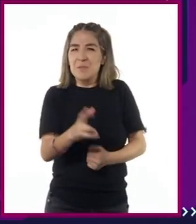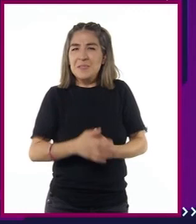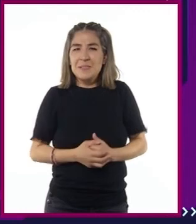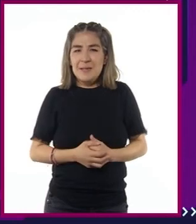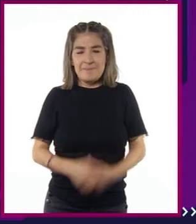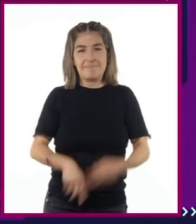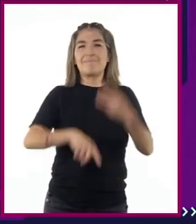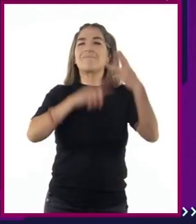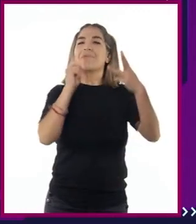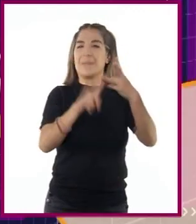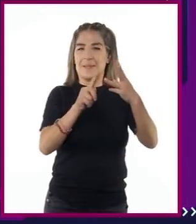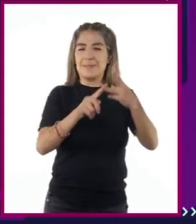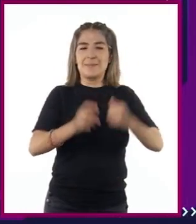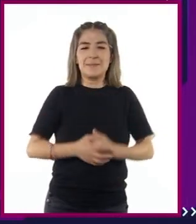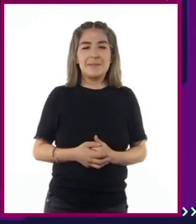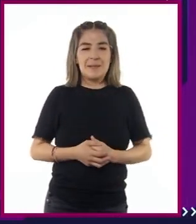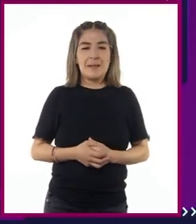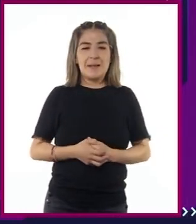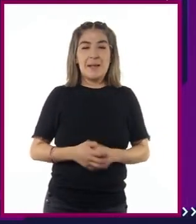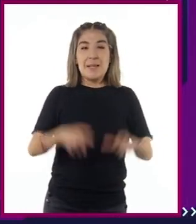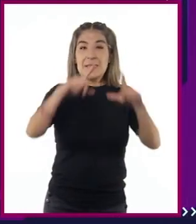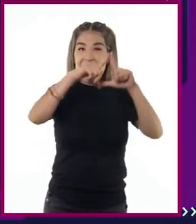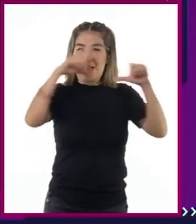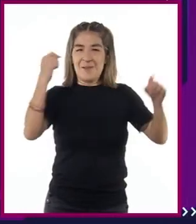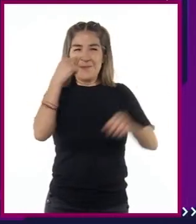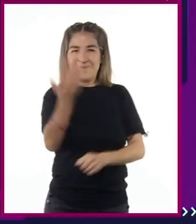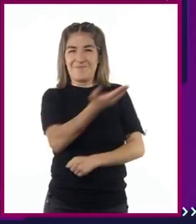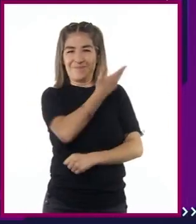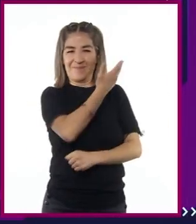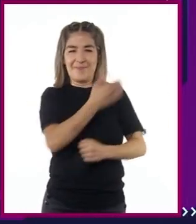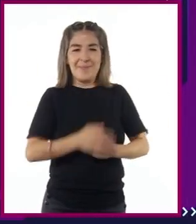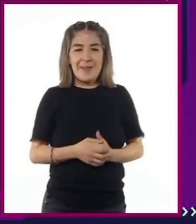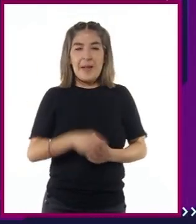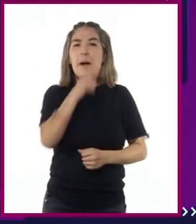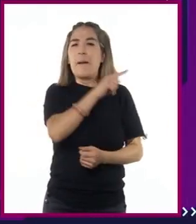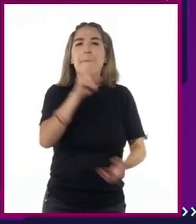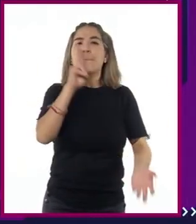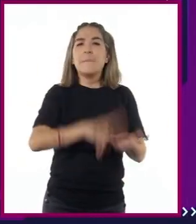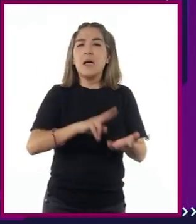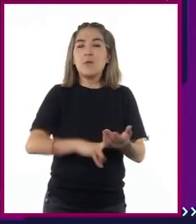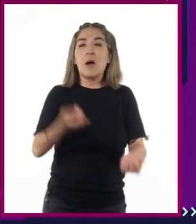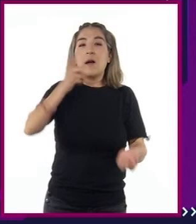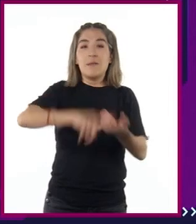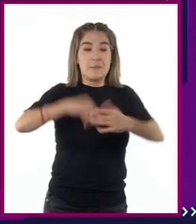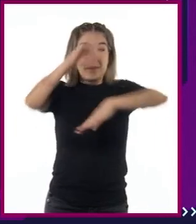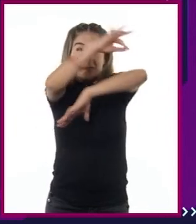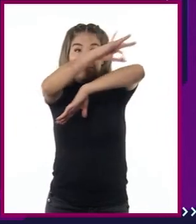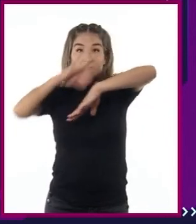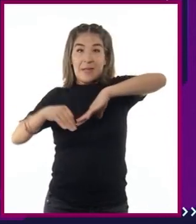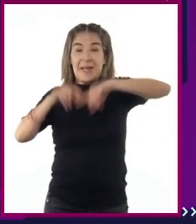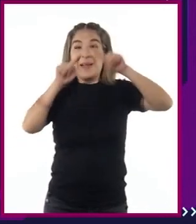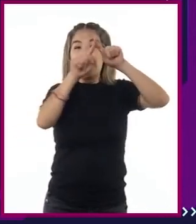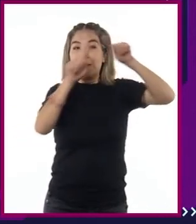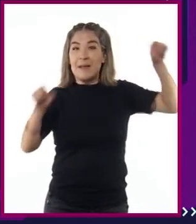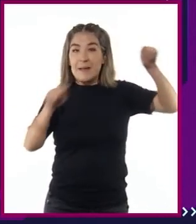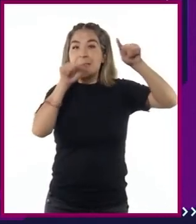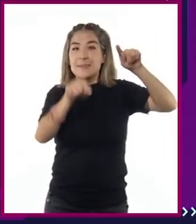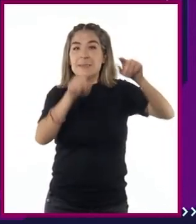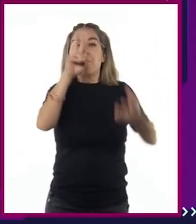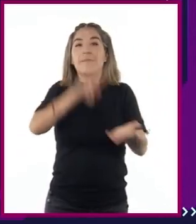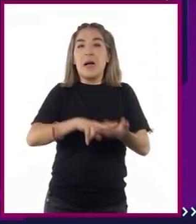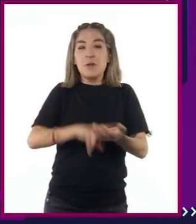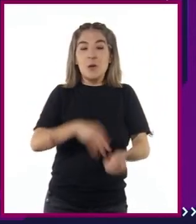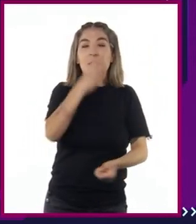Reto 3. En un triángulo rectángulo, calcular el valor de la hipotenusa si los catetos valen 3